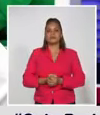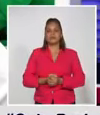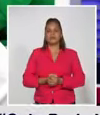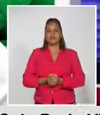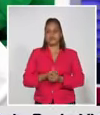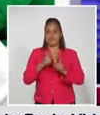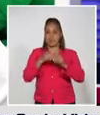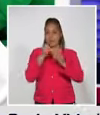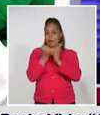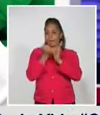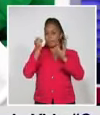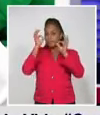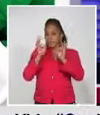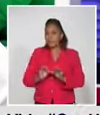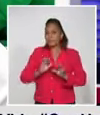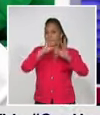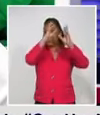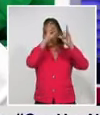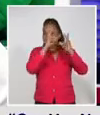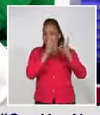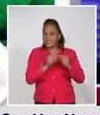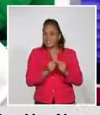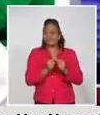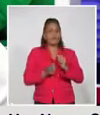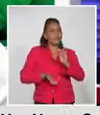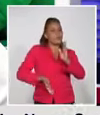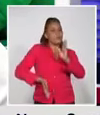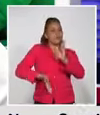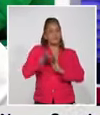Activos, la cifra más elevada que hemos tenido,